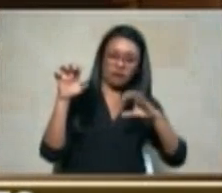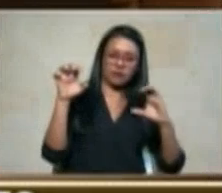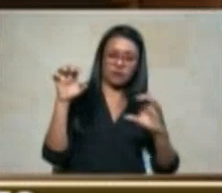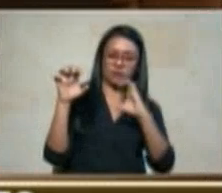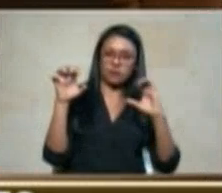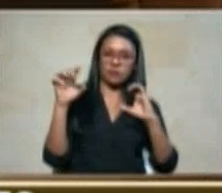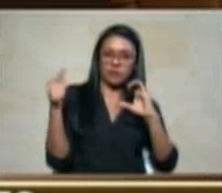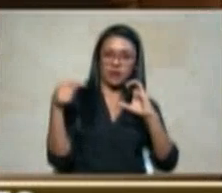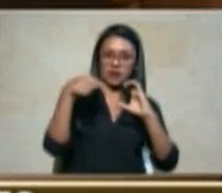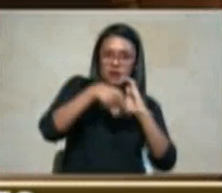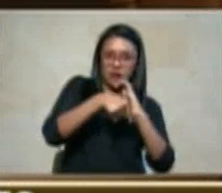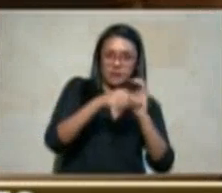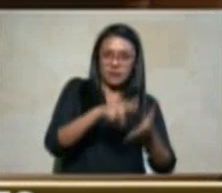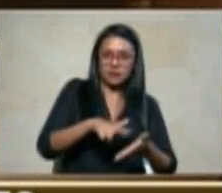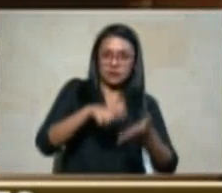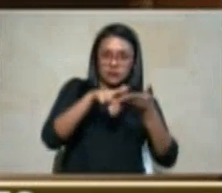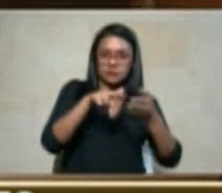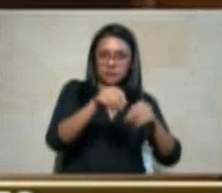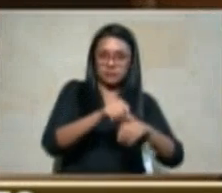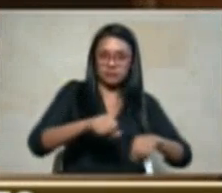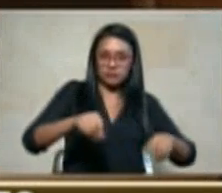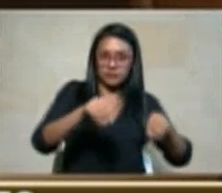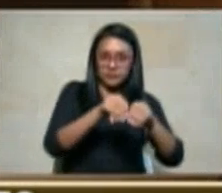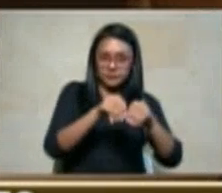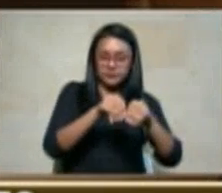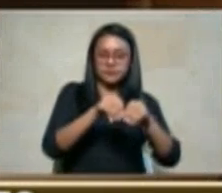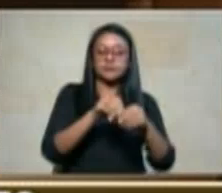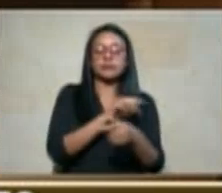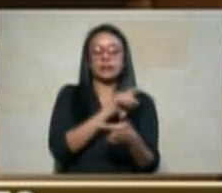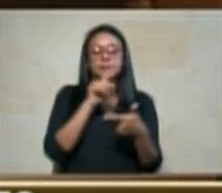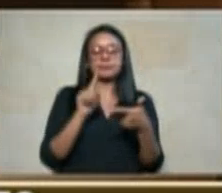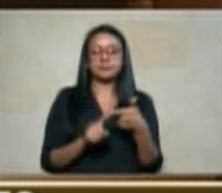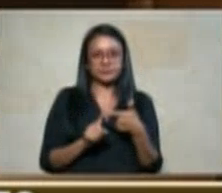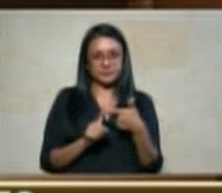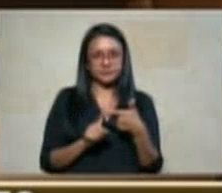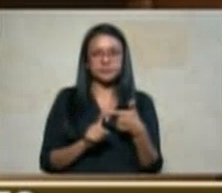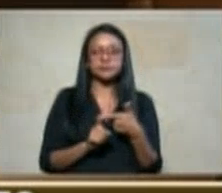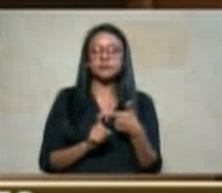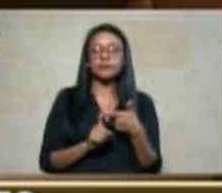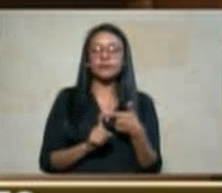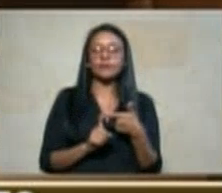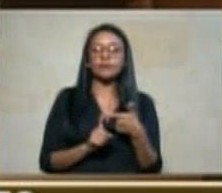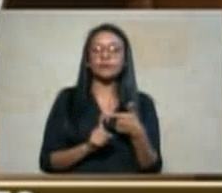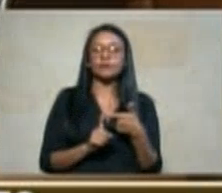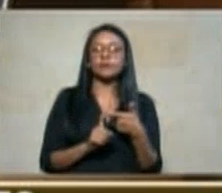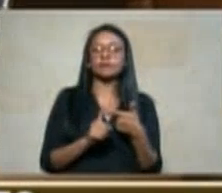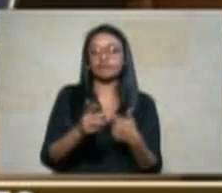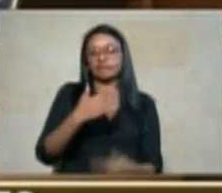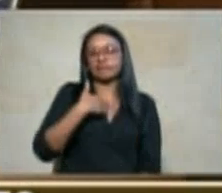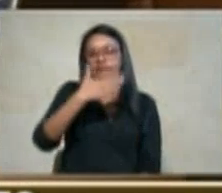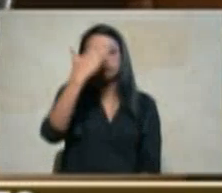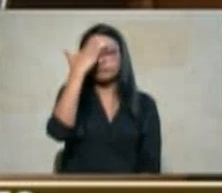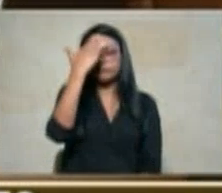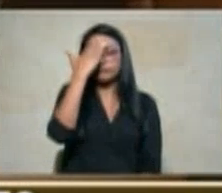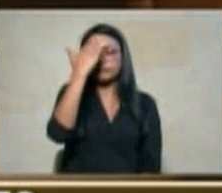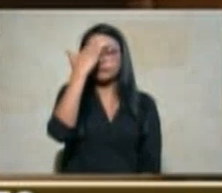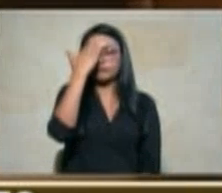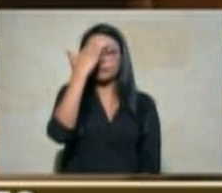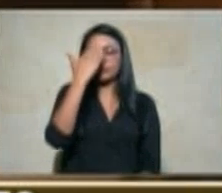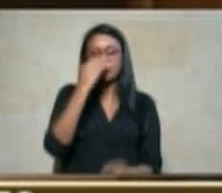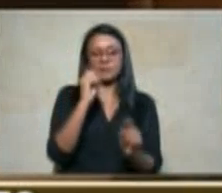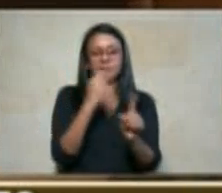esta indemnización o restitución de tierras. Y la otra es, como bien lo sabemos,